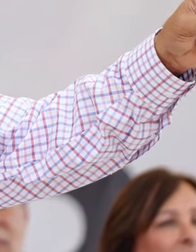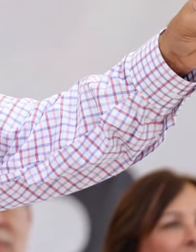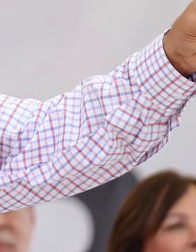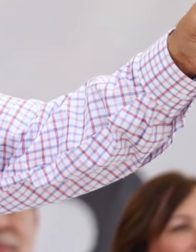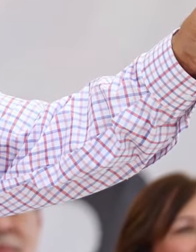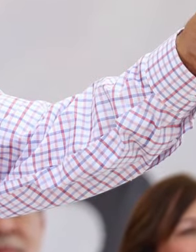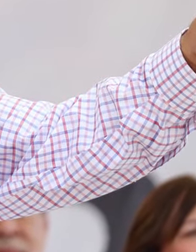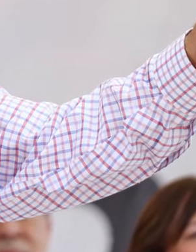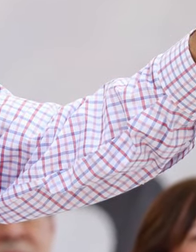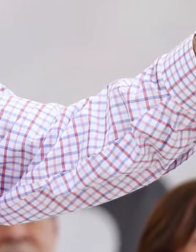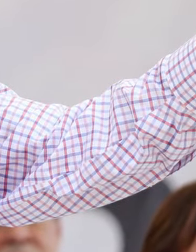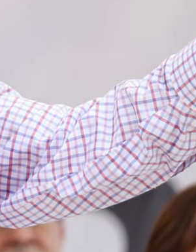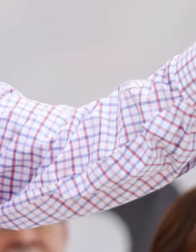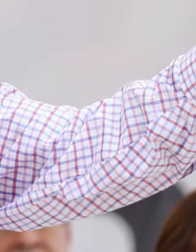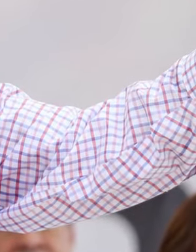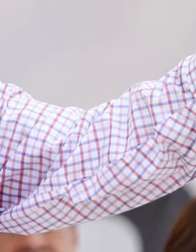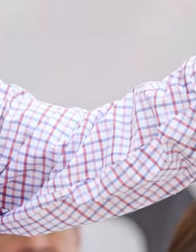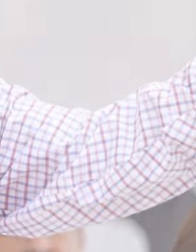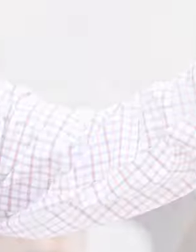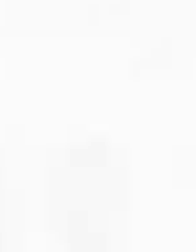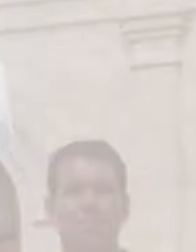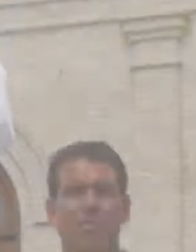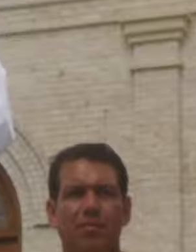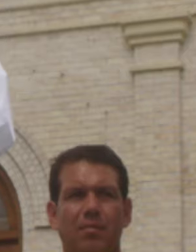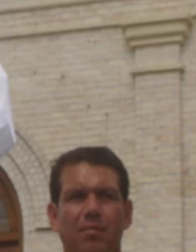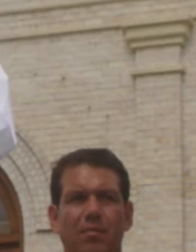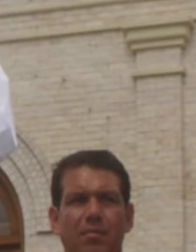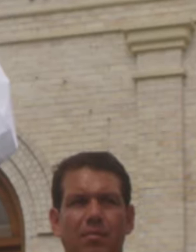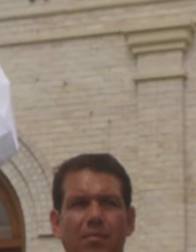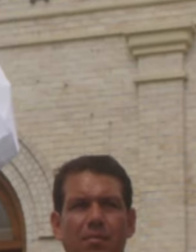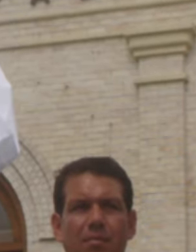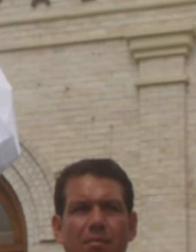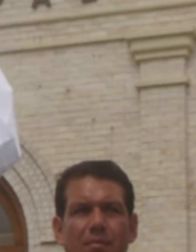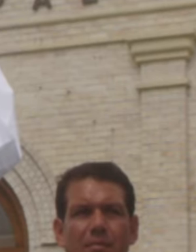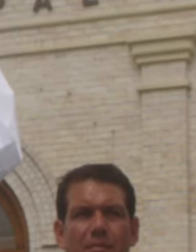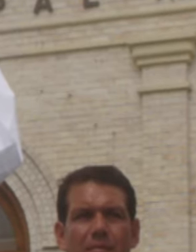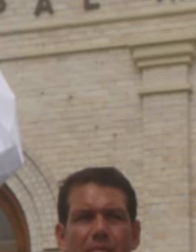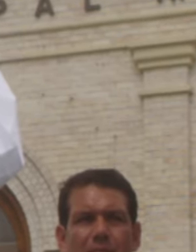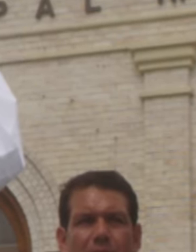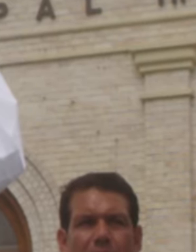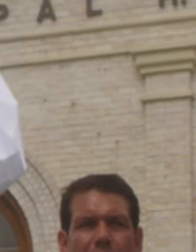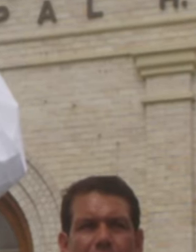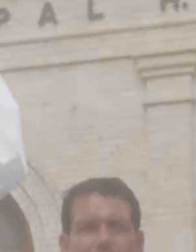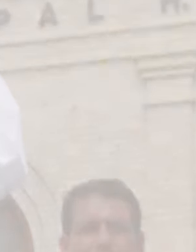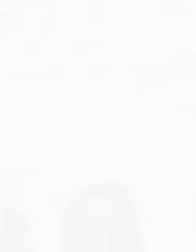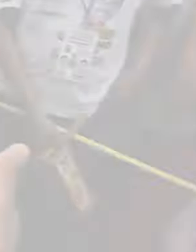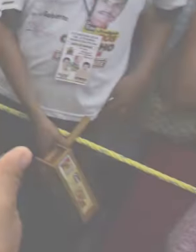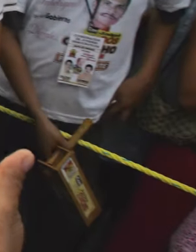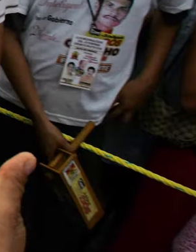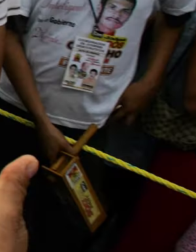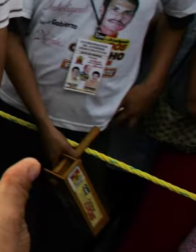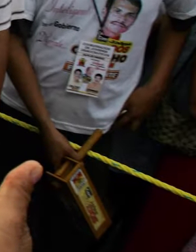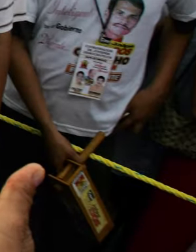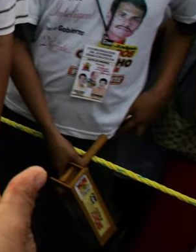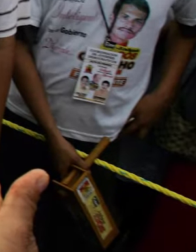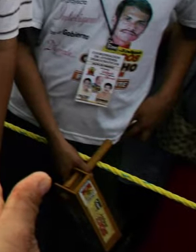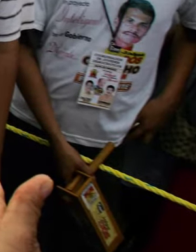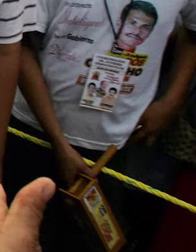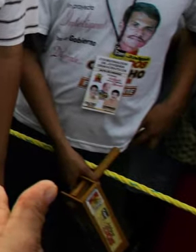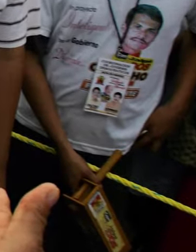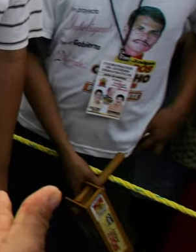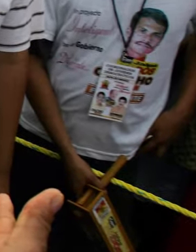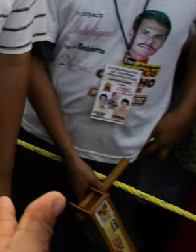trabajando en el ini Instituto Nacional indigenista y pagó su cuota en el Iste además de los años que trabajó en otros puestos como la